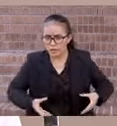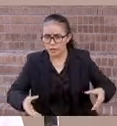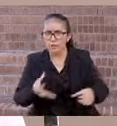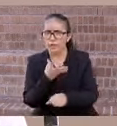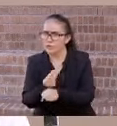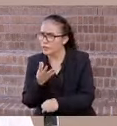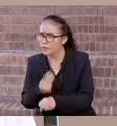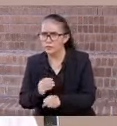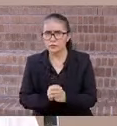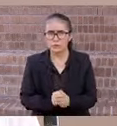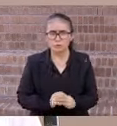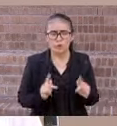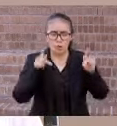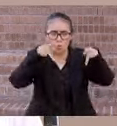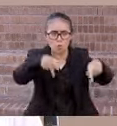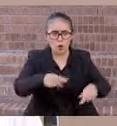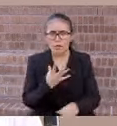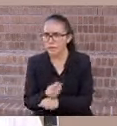puentes